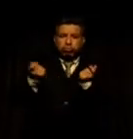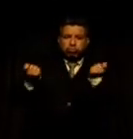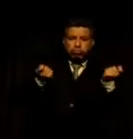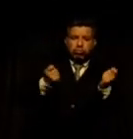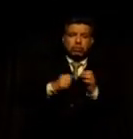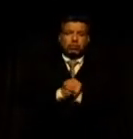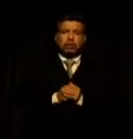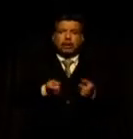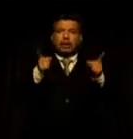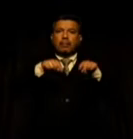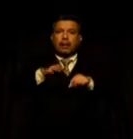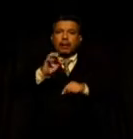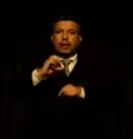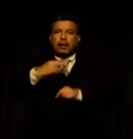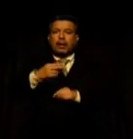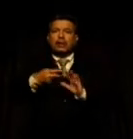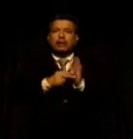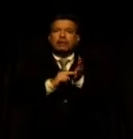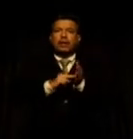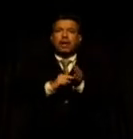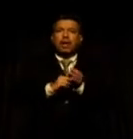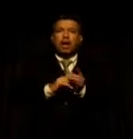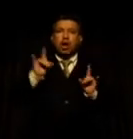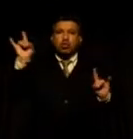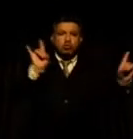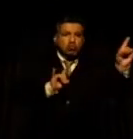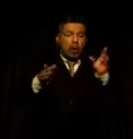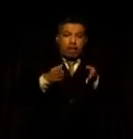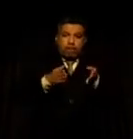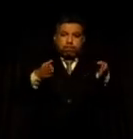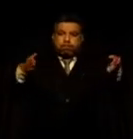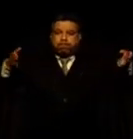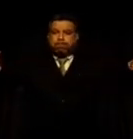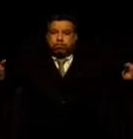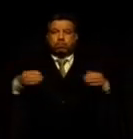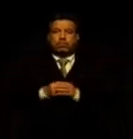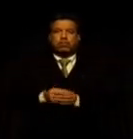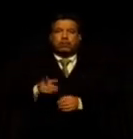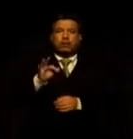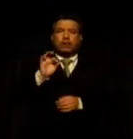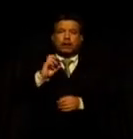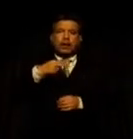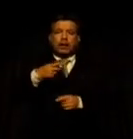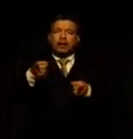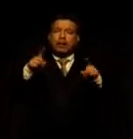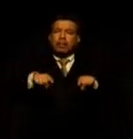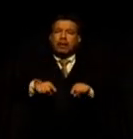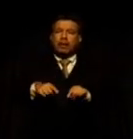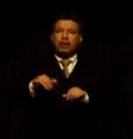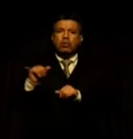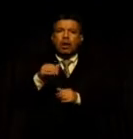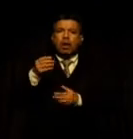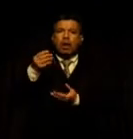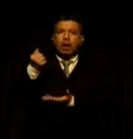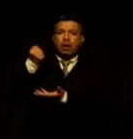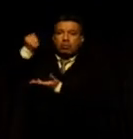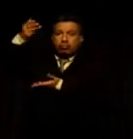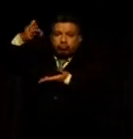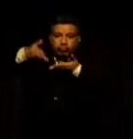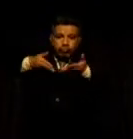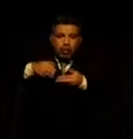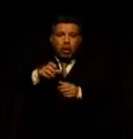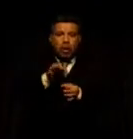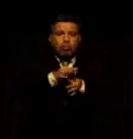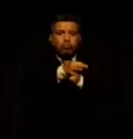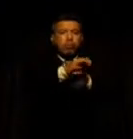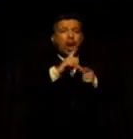y teques banda ancha y tech es invertir en los centros poblados